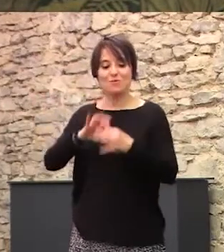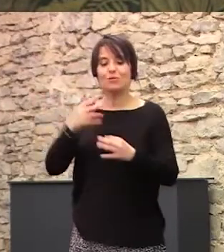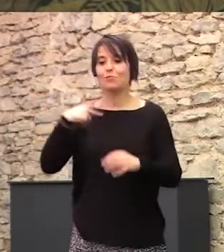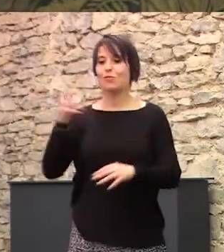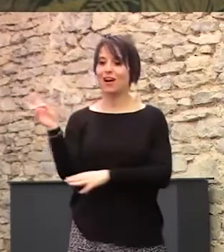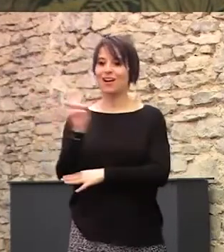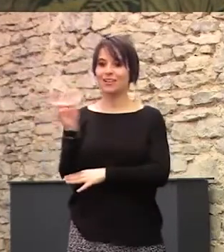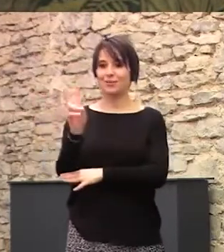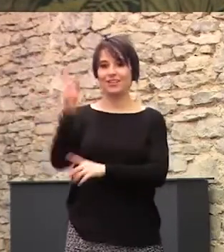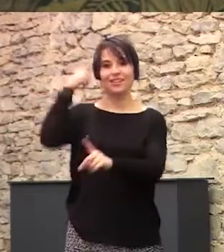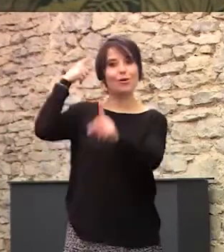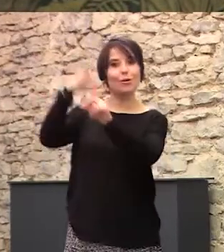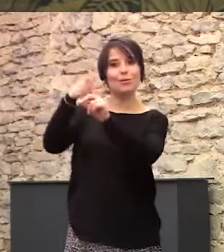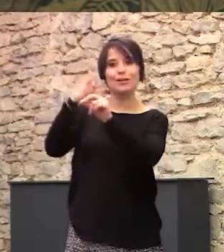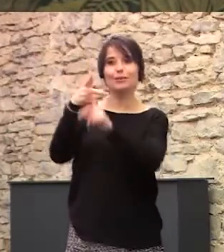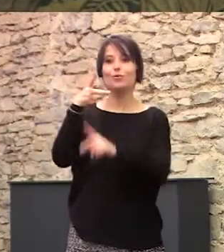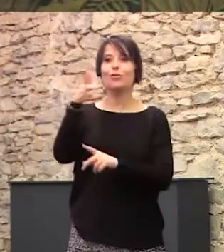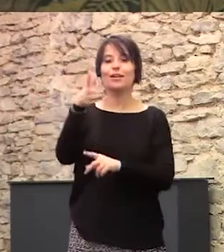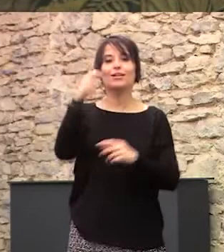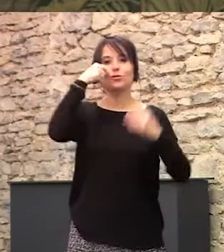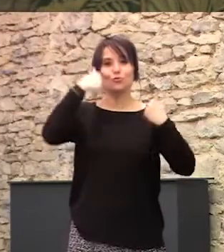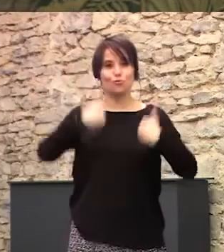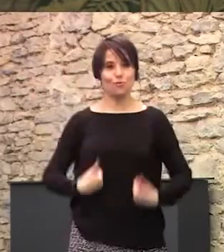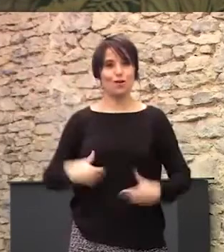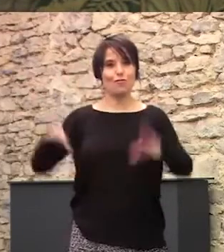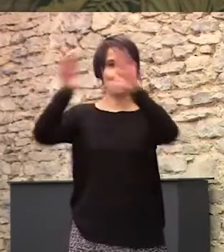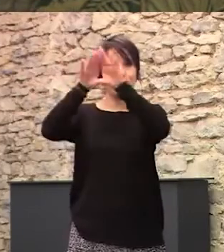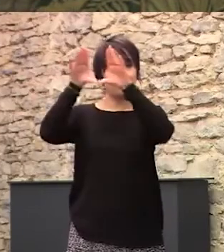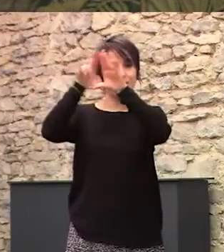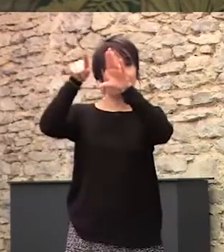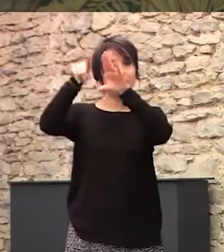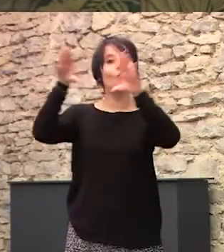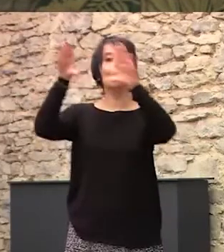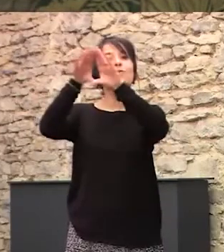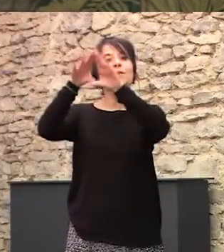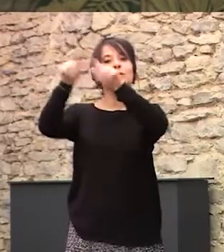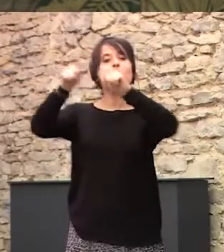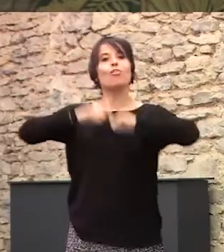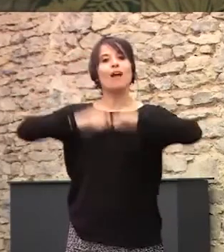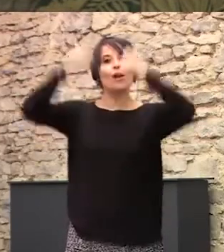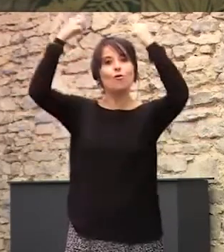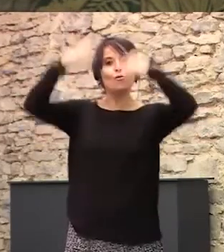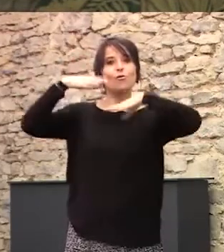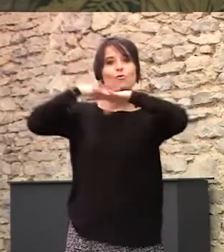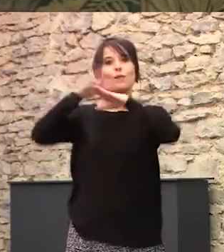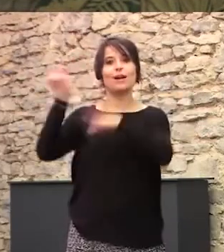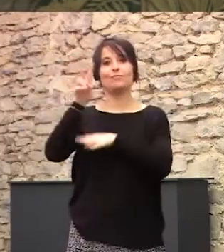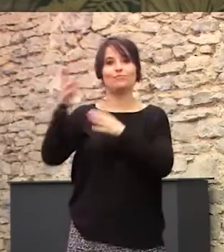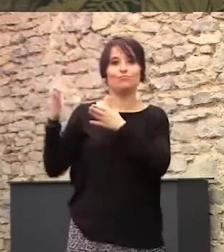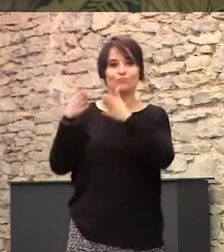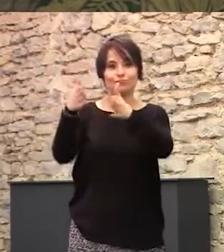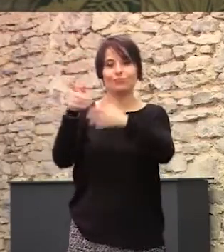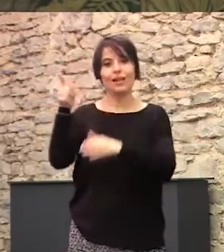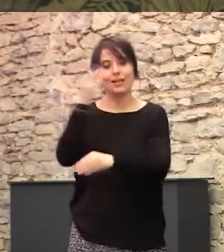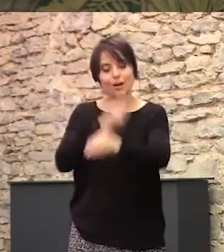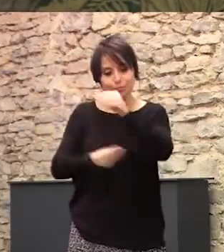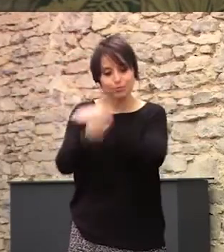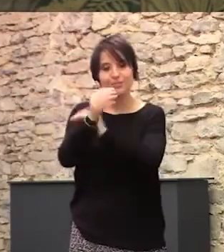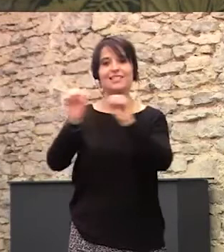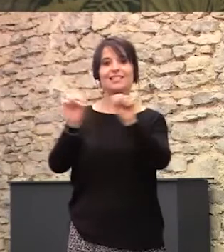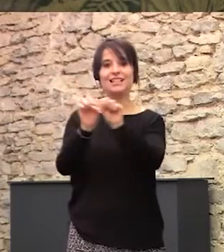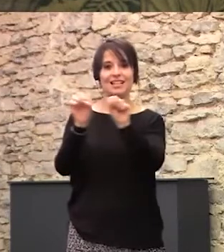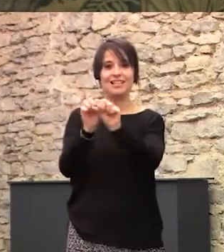por los derechos humanos y el feminismo, que dice es la luz que le guía su activismo. Es senegalesa, donostiarra